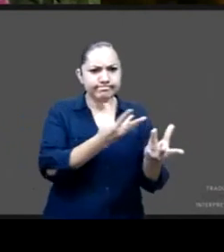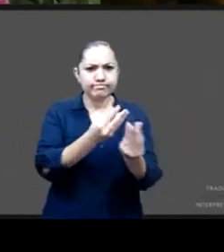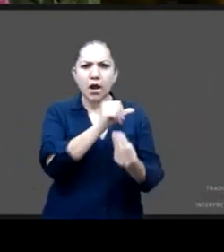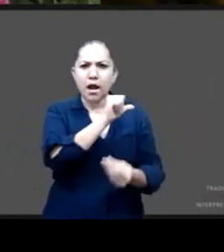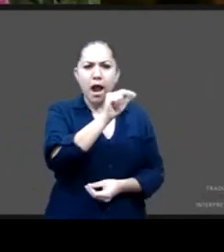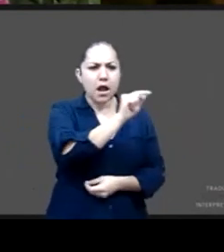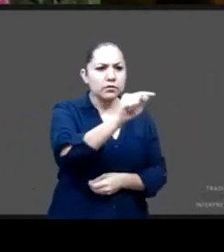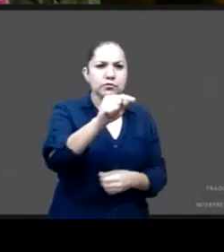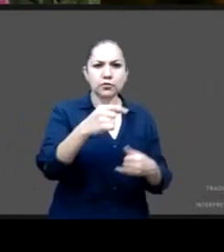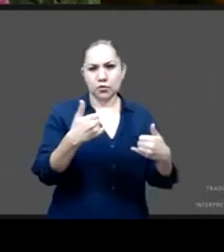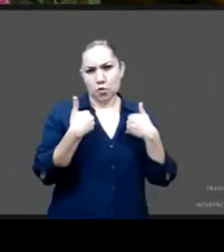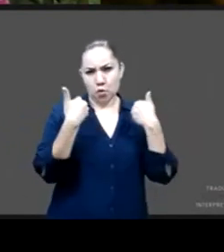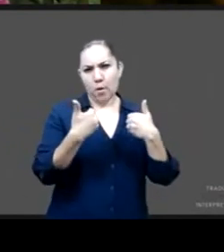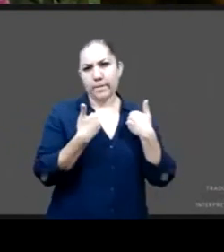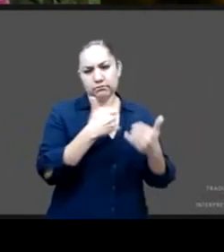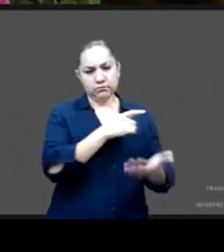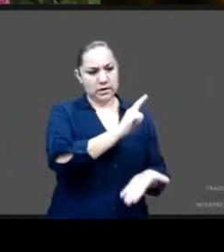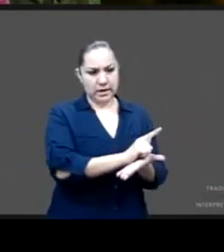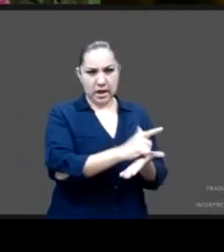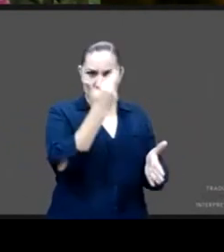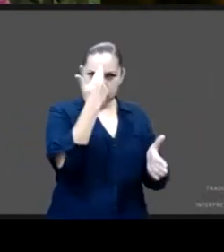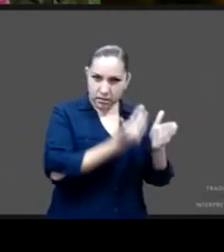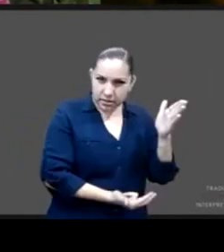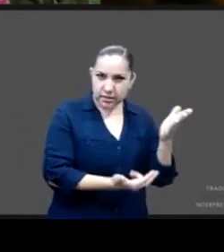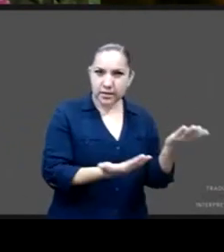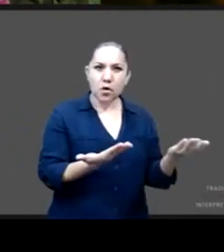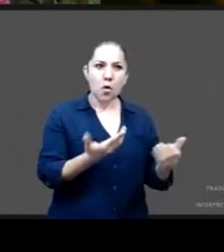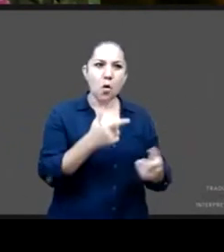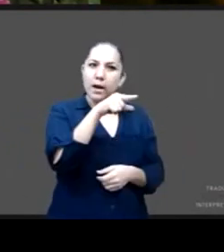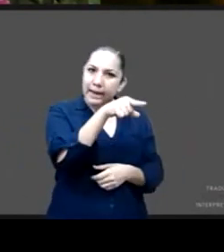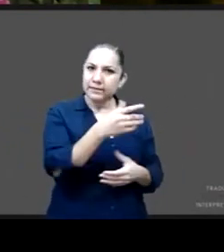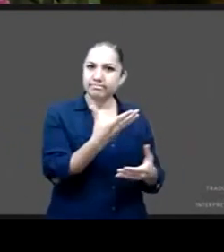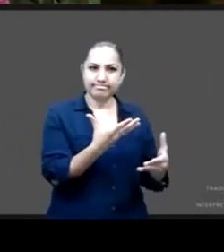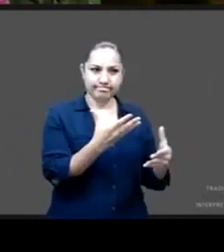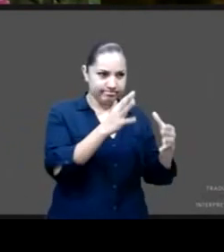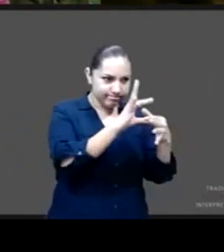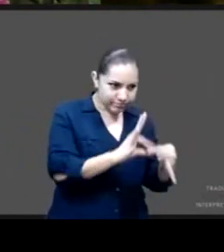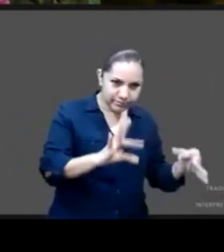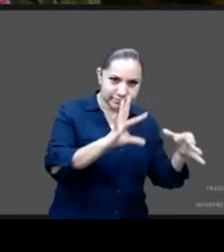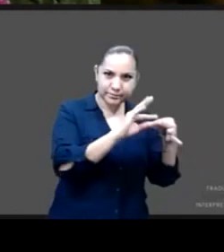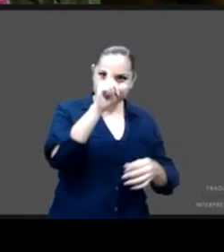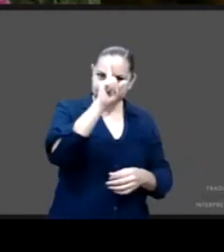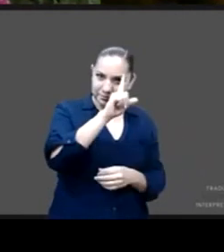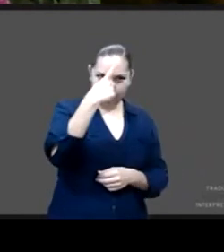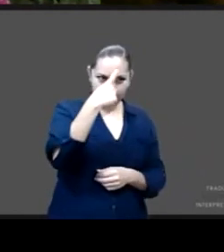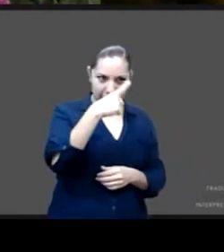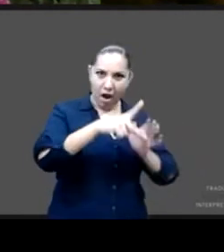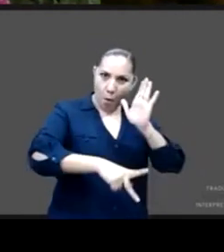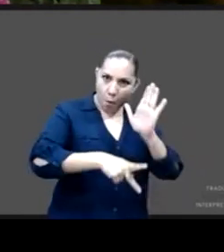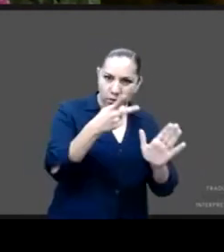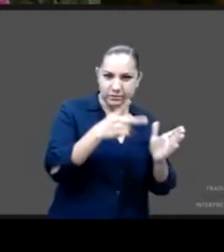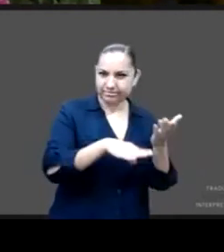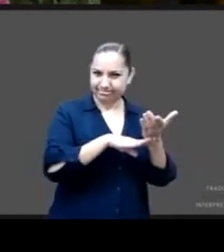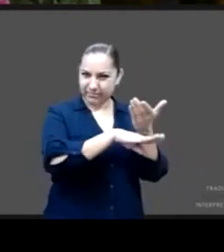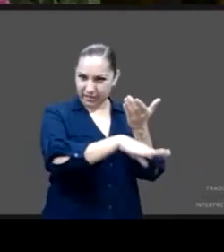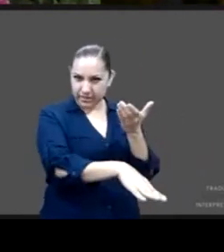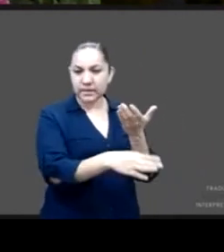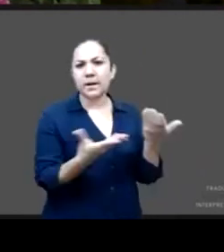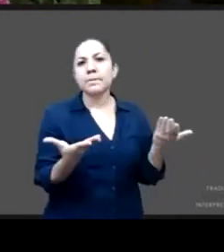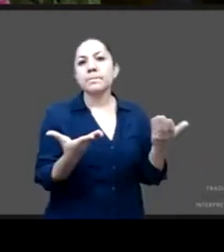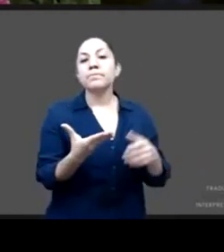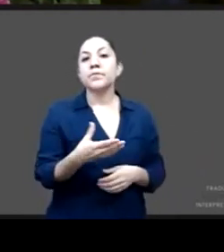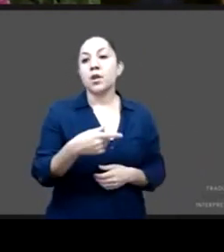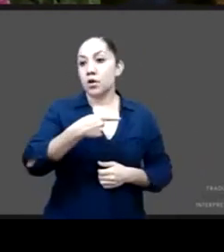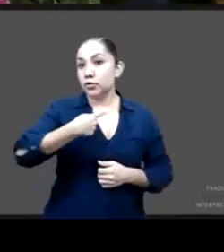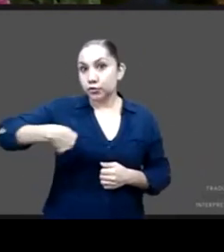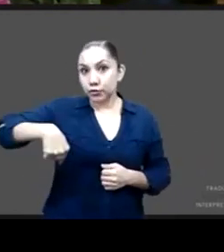prevención y acompañamiento y yo creo que desde luego que el trabajo comunitario el trabajo todo lo